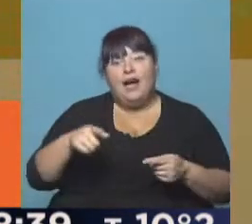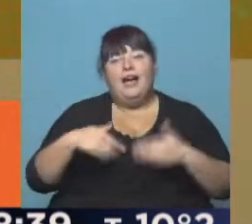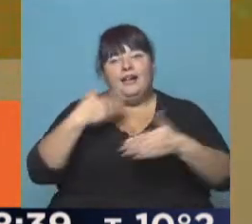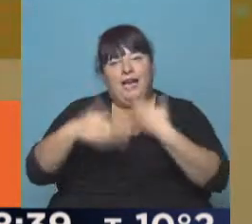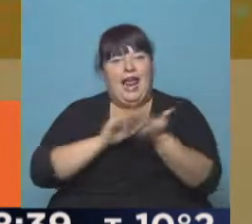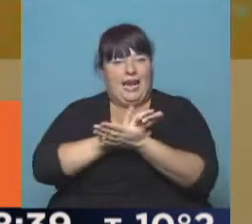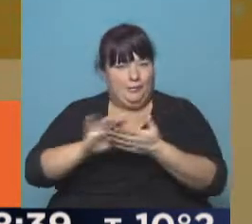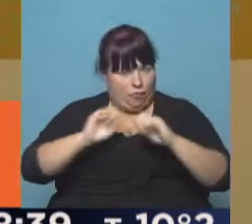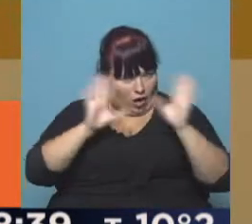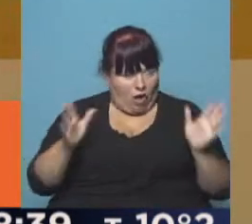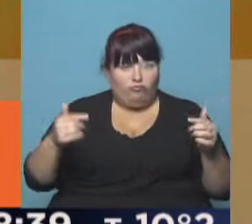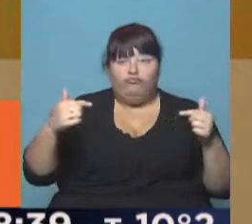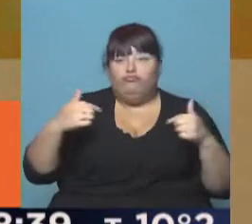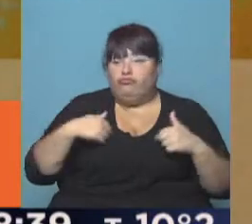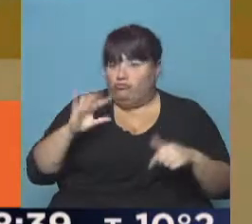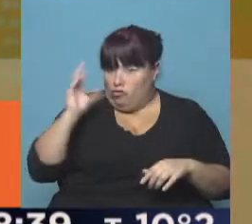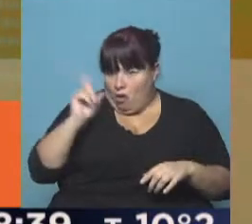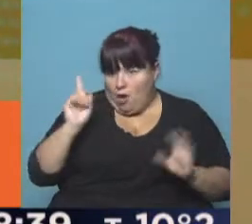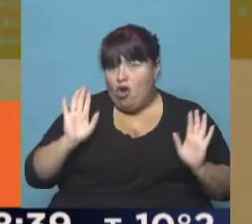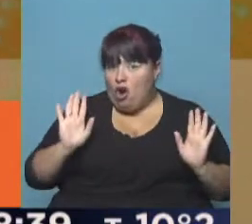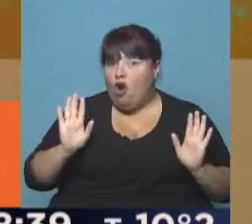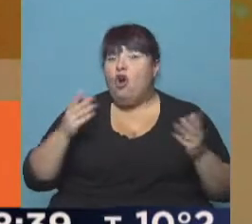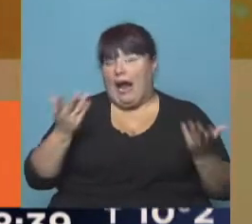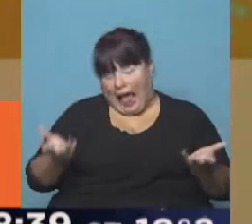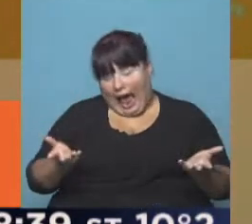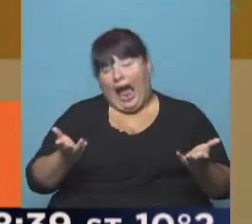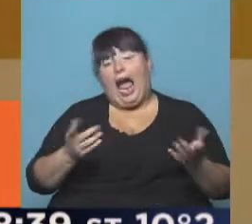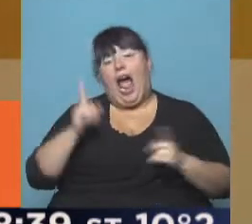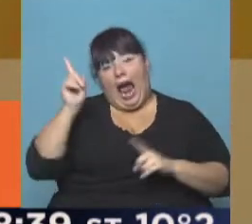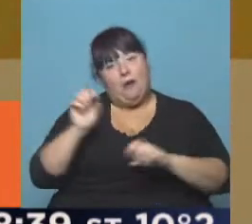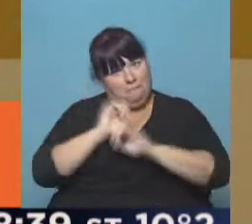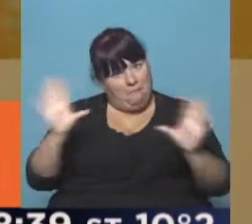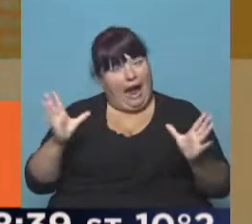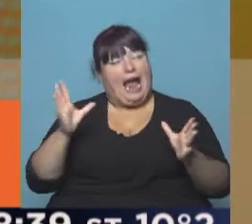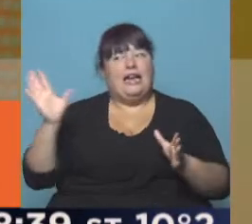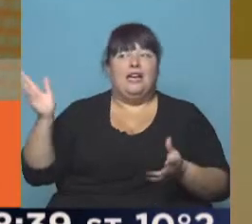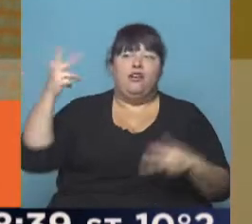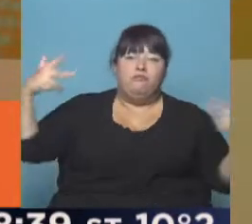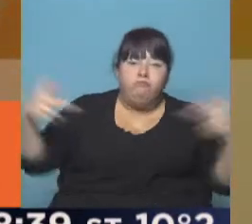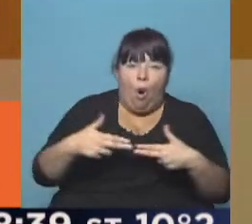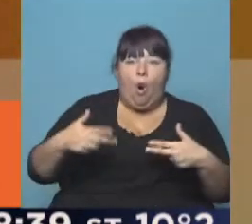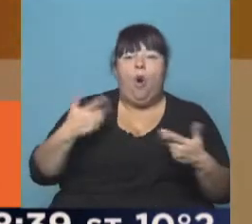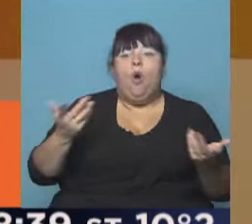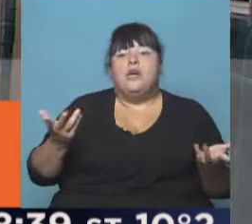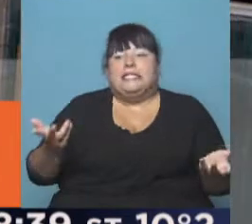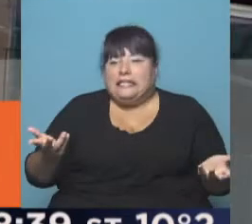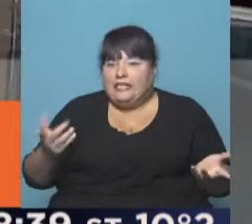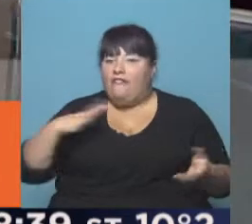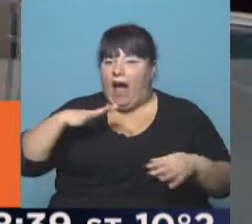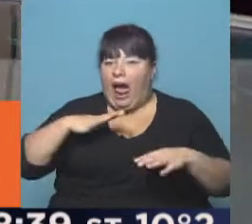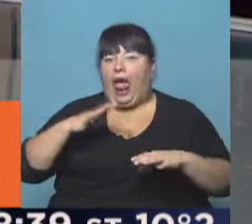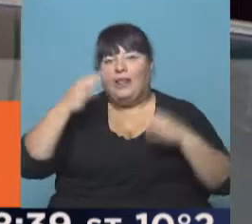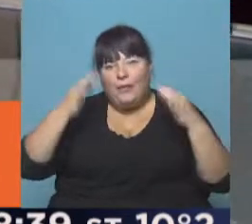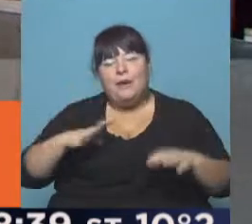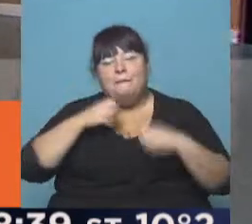transparencia yo no me enojaría tanto por supuesto que hay injusto a lo mejor hay cosas que no se hacen bien eh